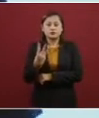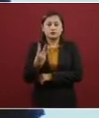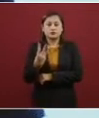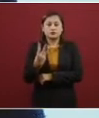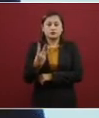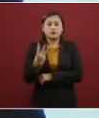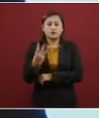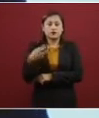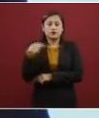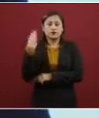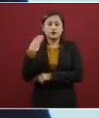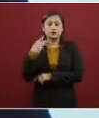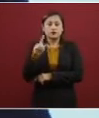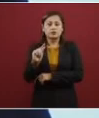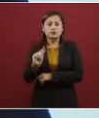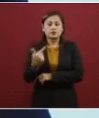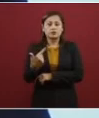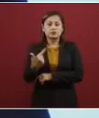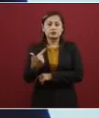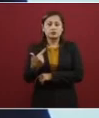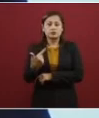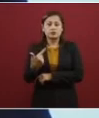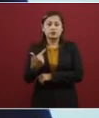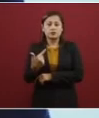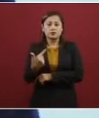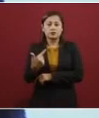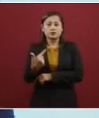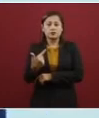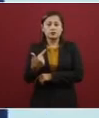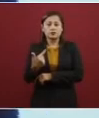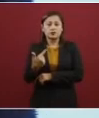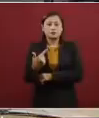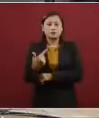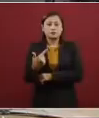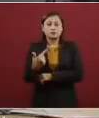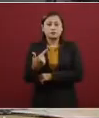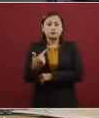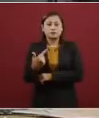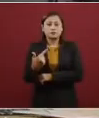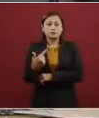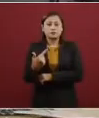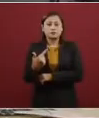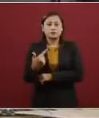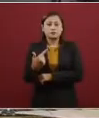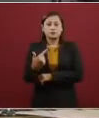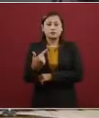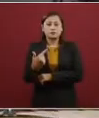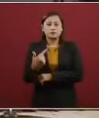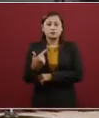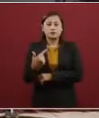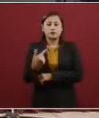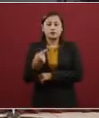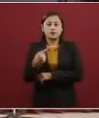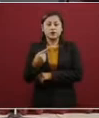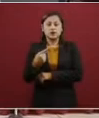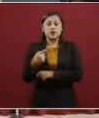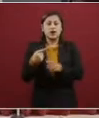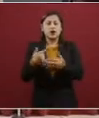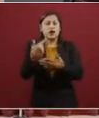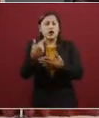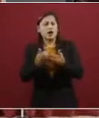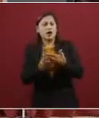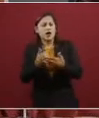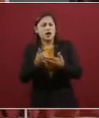marzo 77 no las cifras totales o sea